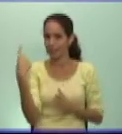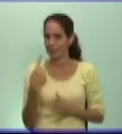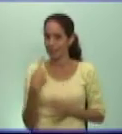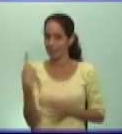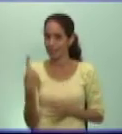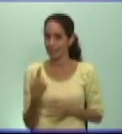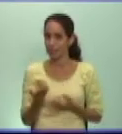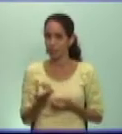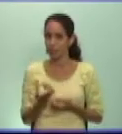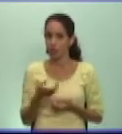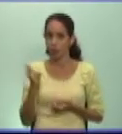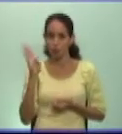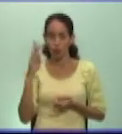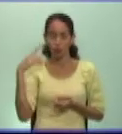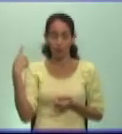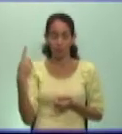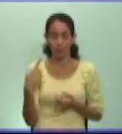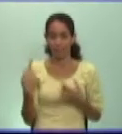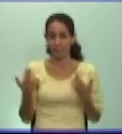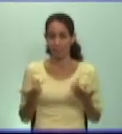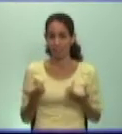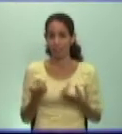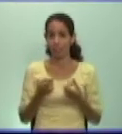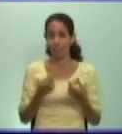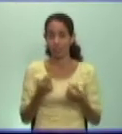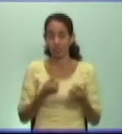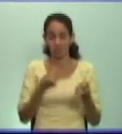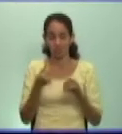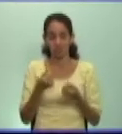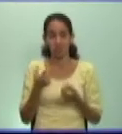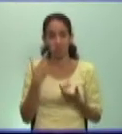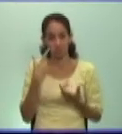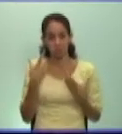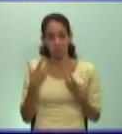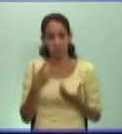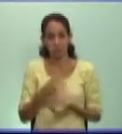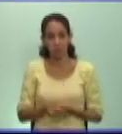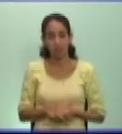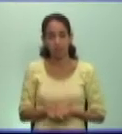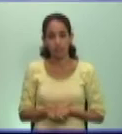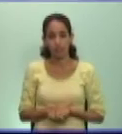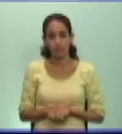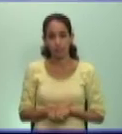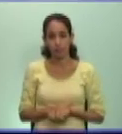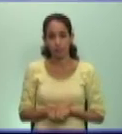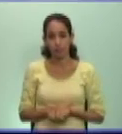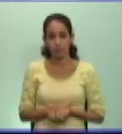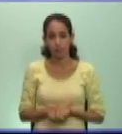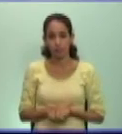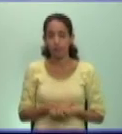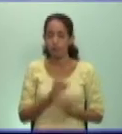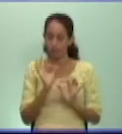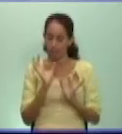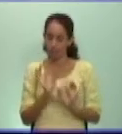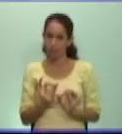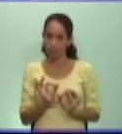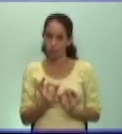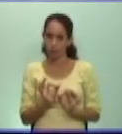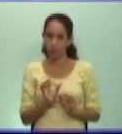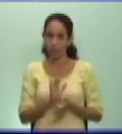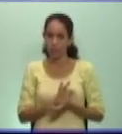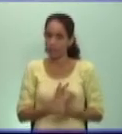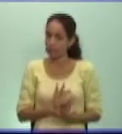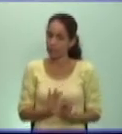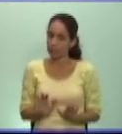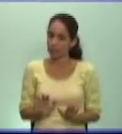burguesía nacional juega ya un papel importante. Es una realidad en América hasta el año 59, pero bien, a partir